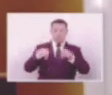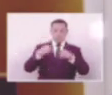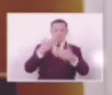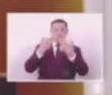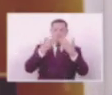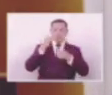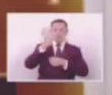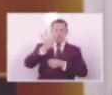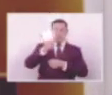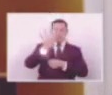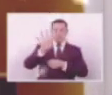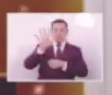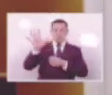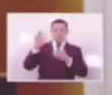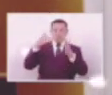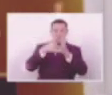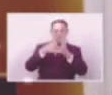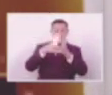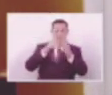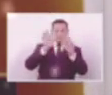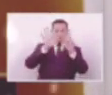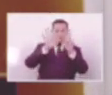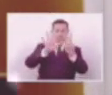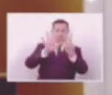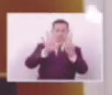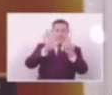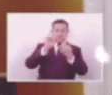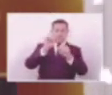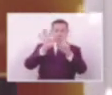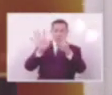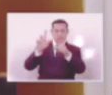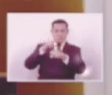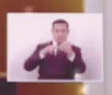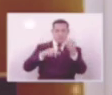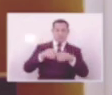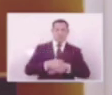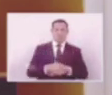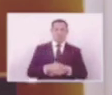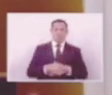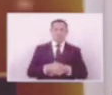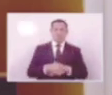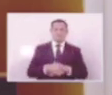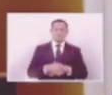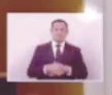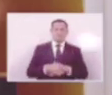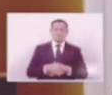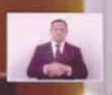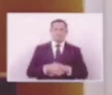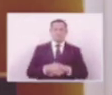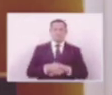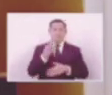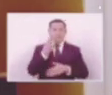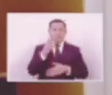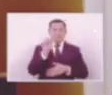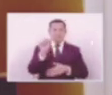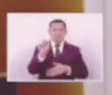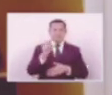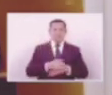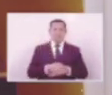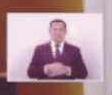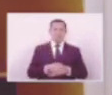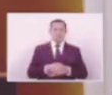la cantidad de 445.706 dólares en vista de esto